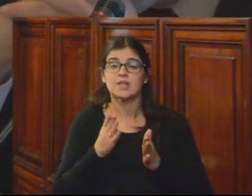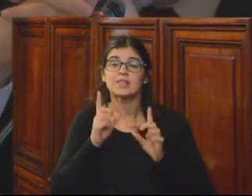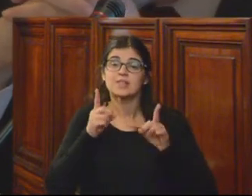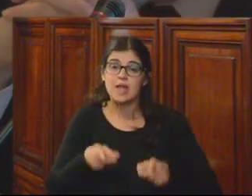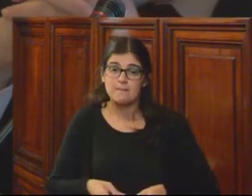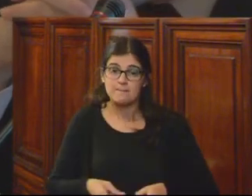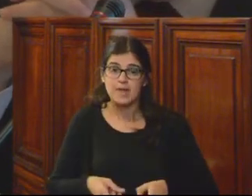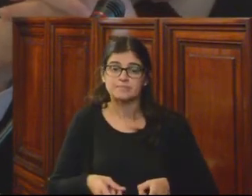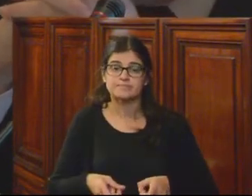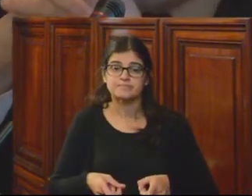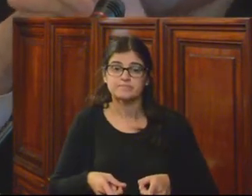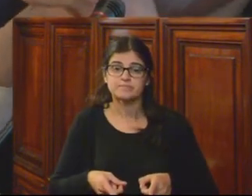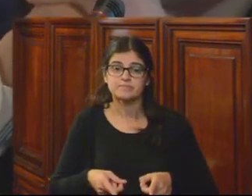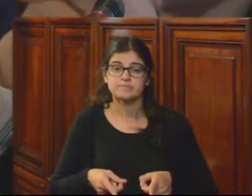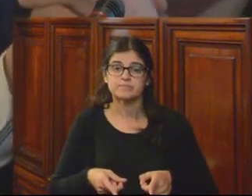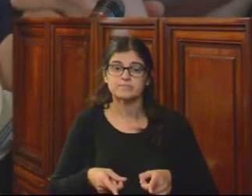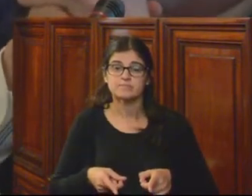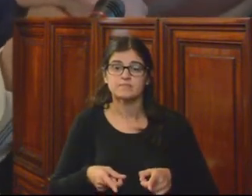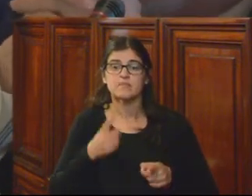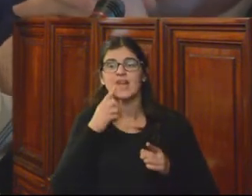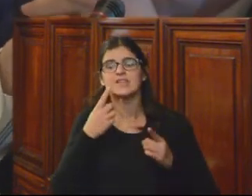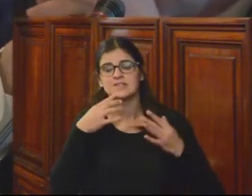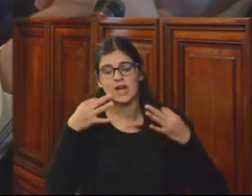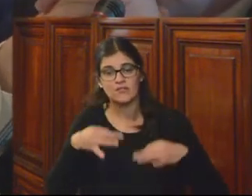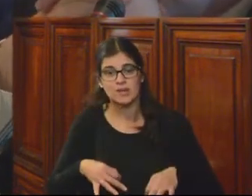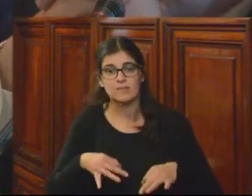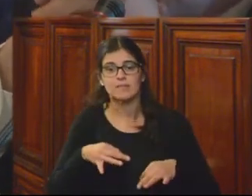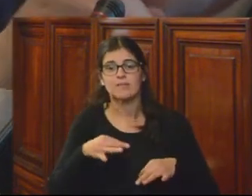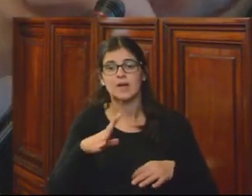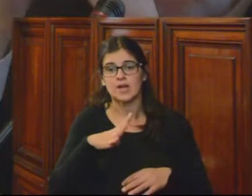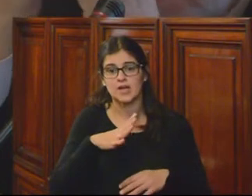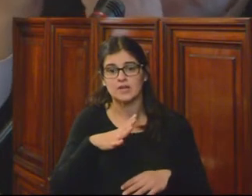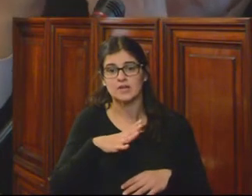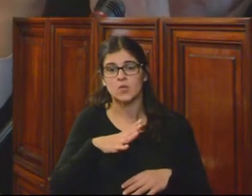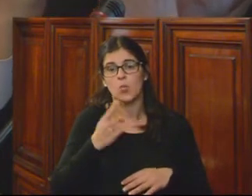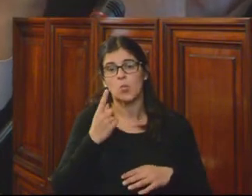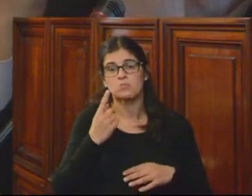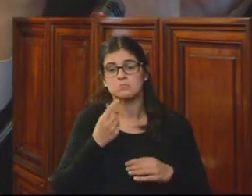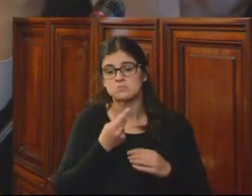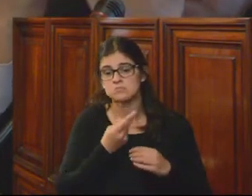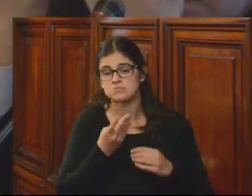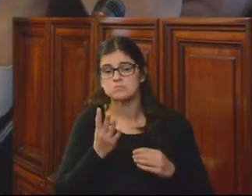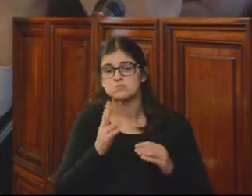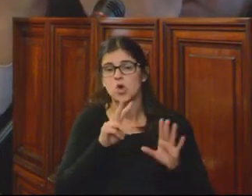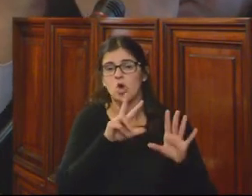también el hecho de que se afirma de que ha habido un número,